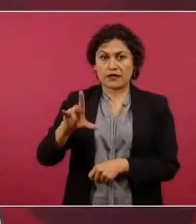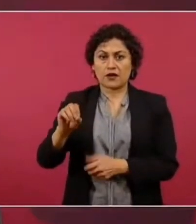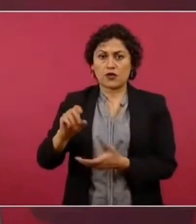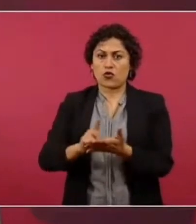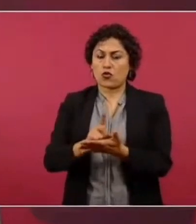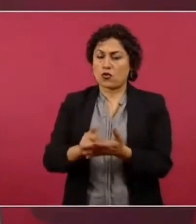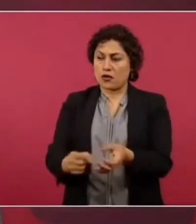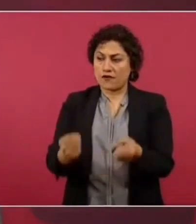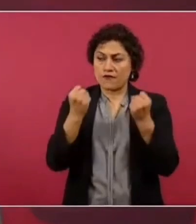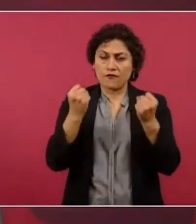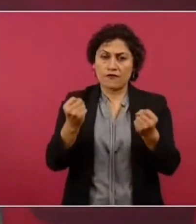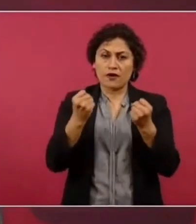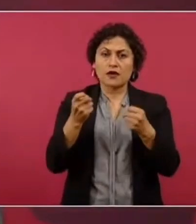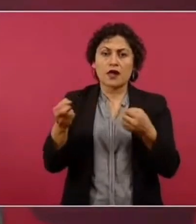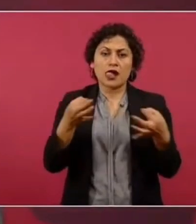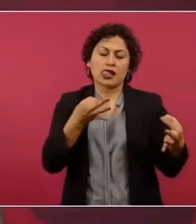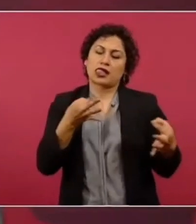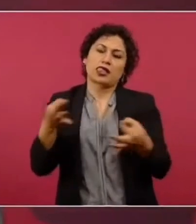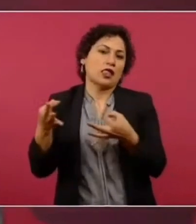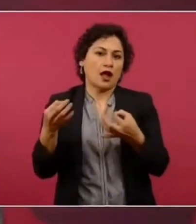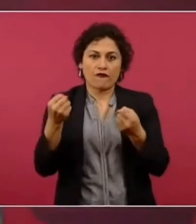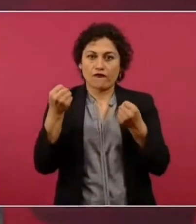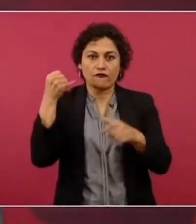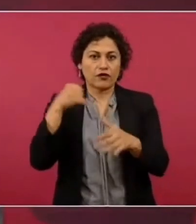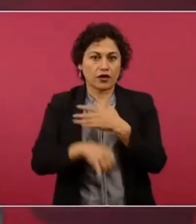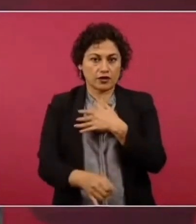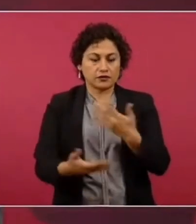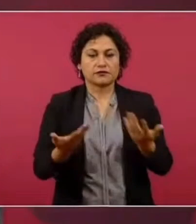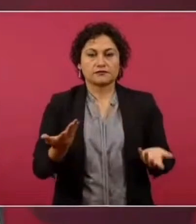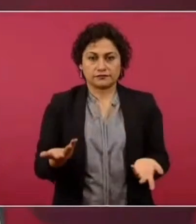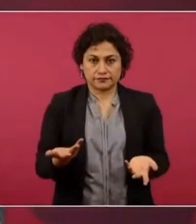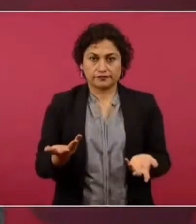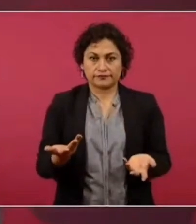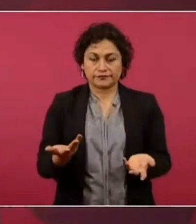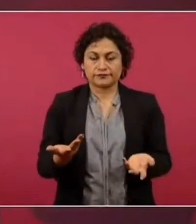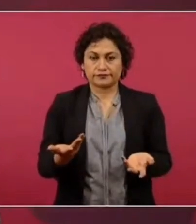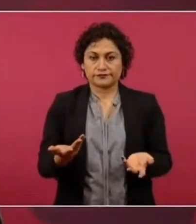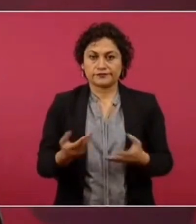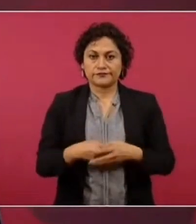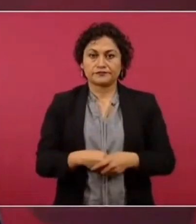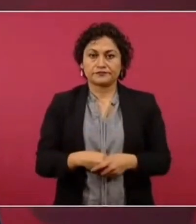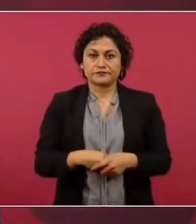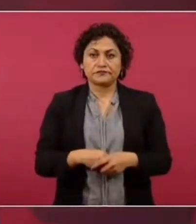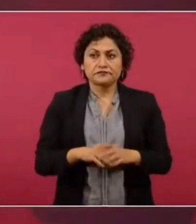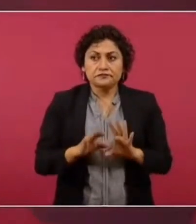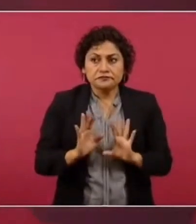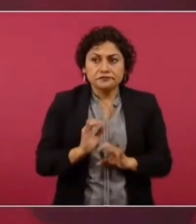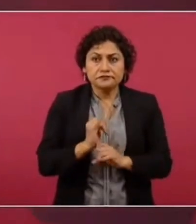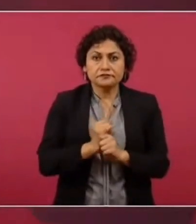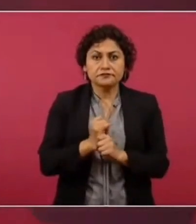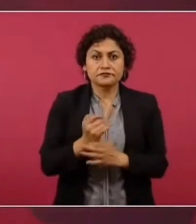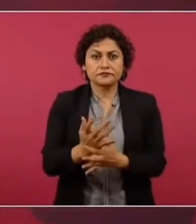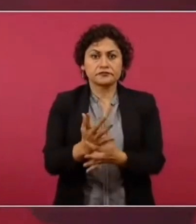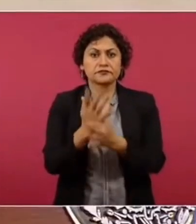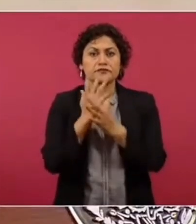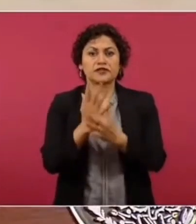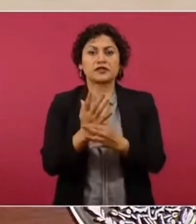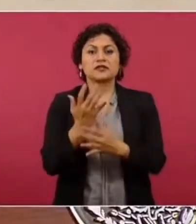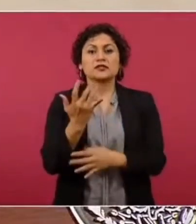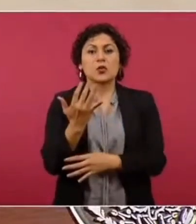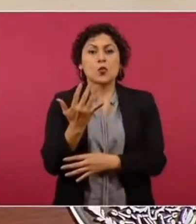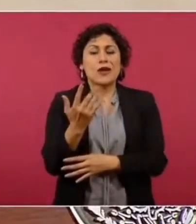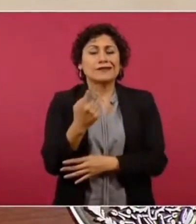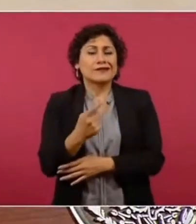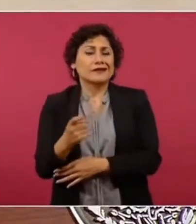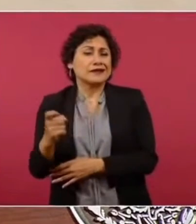por eso es tan dañina. Se habla de 50, 100 veces más fuerte